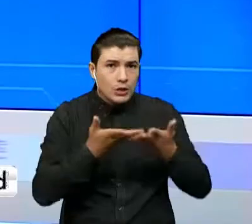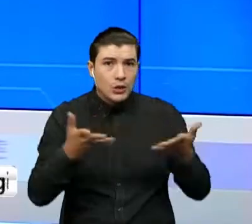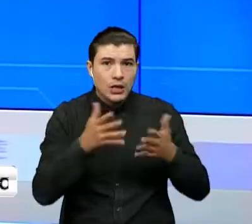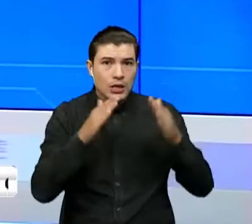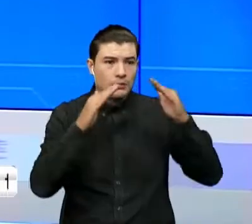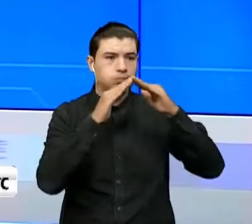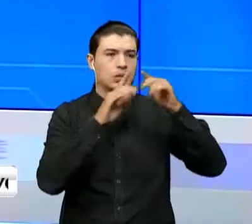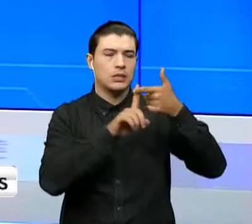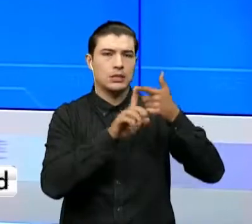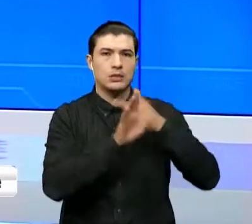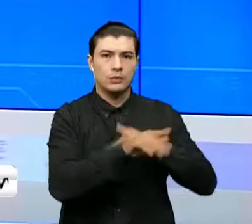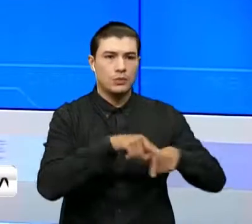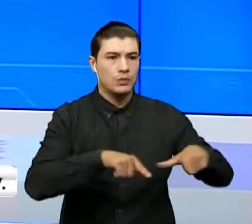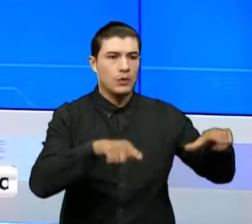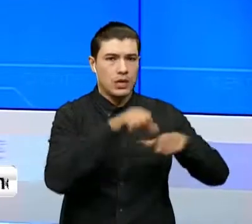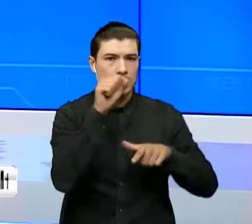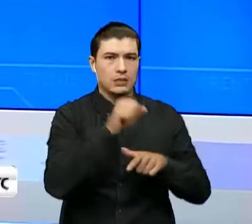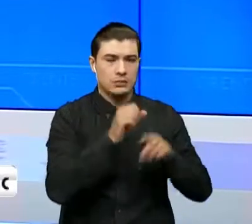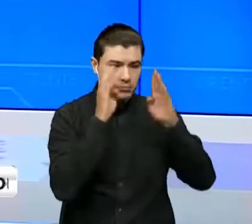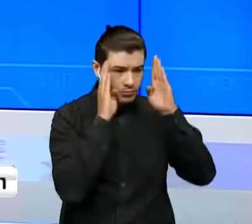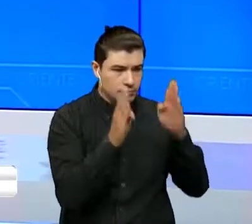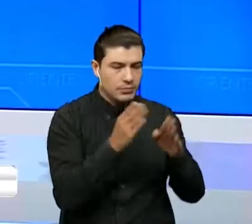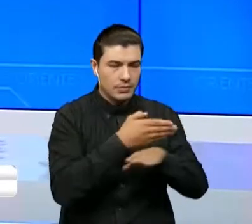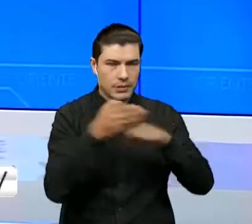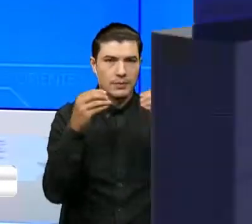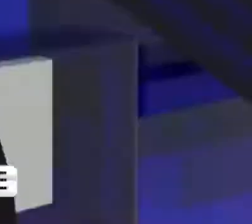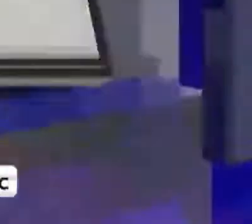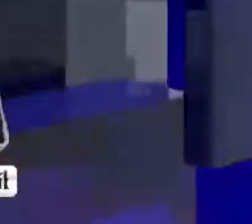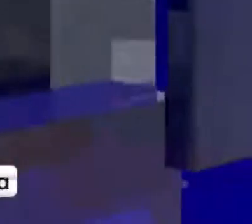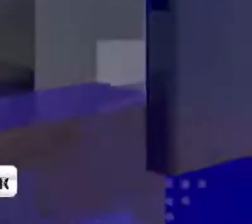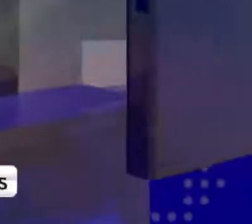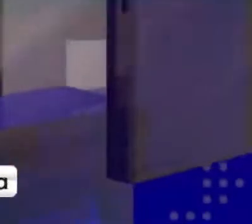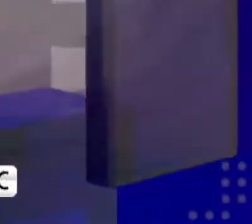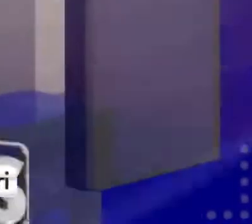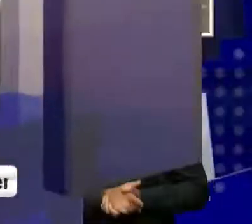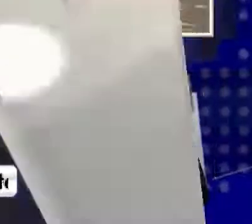iglesias pilar velázquez con todos los detalles buenas tardes